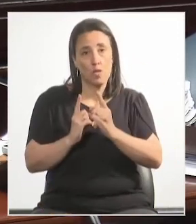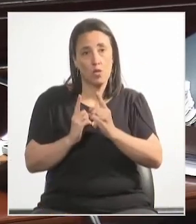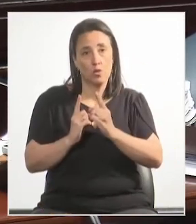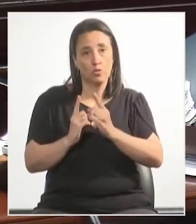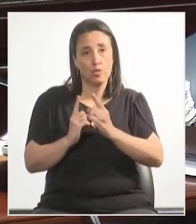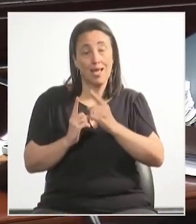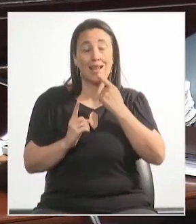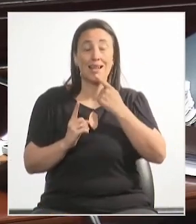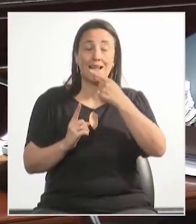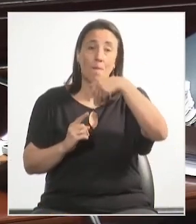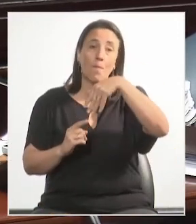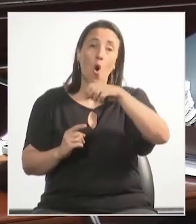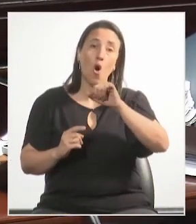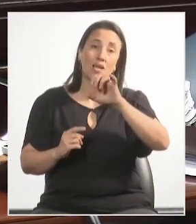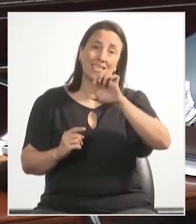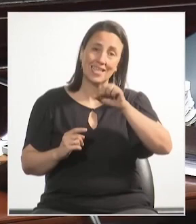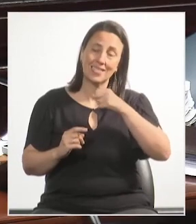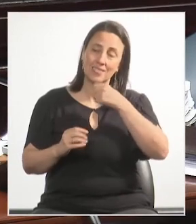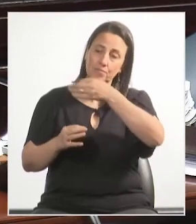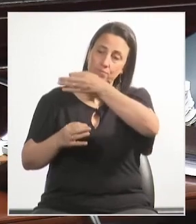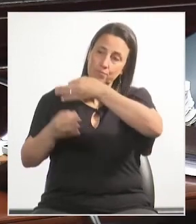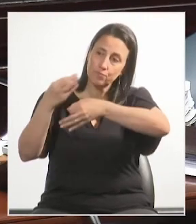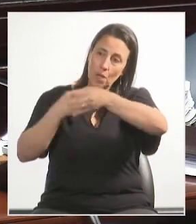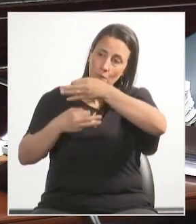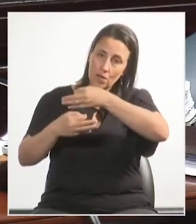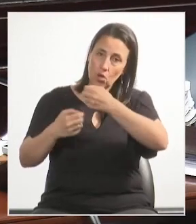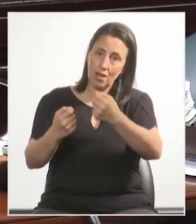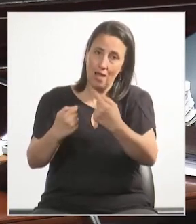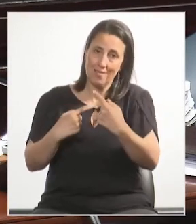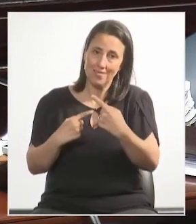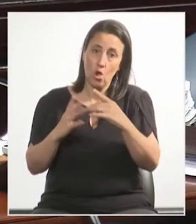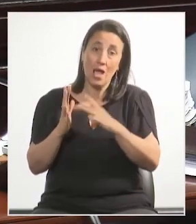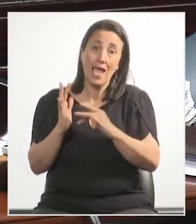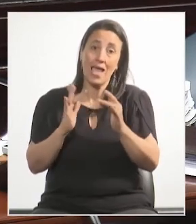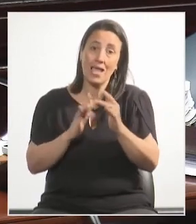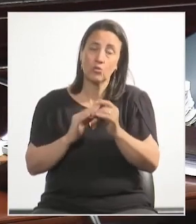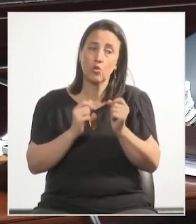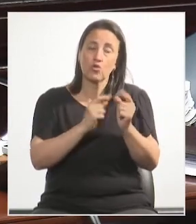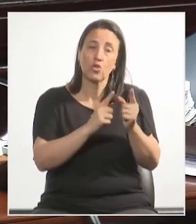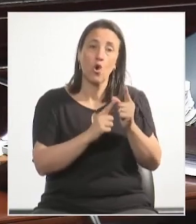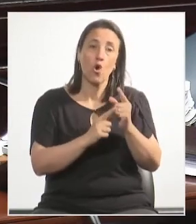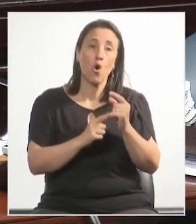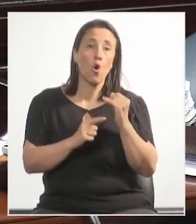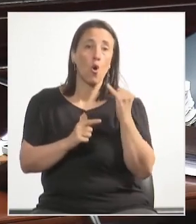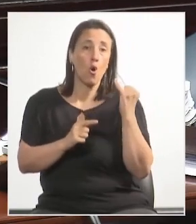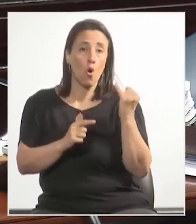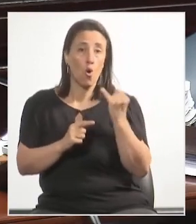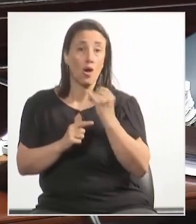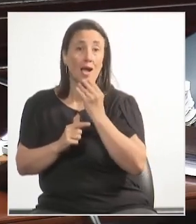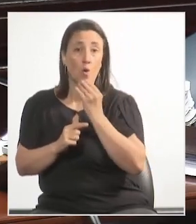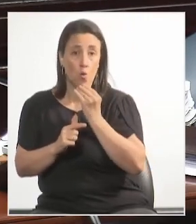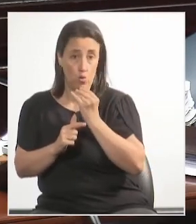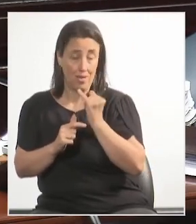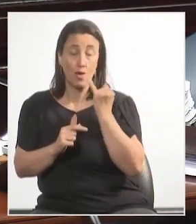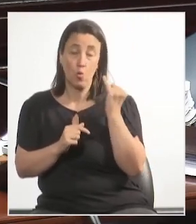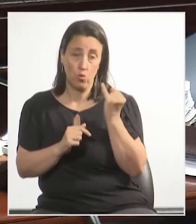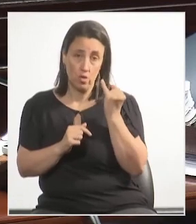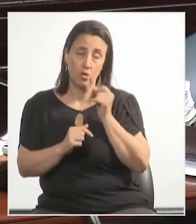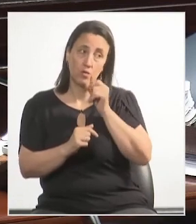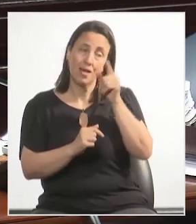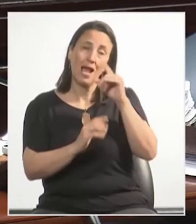que Moisés recibió y que Jesús transmitió del mundo judío al resto de la humanidad.